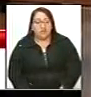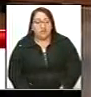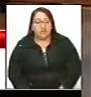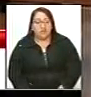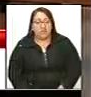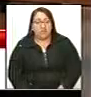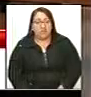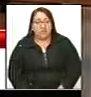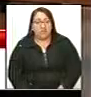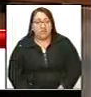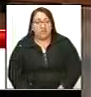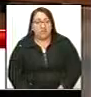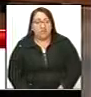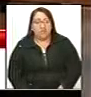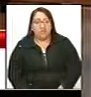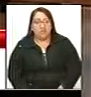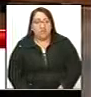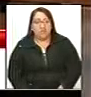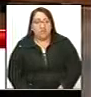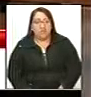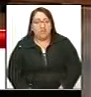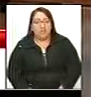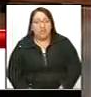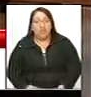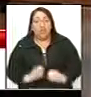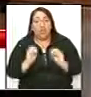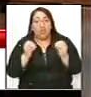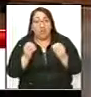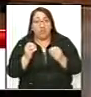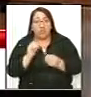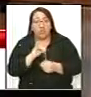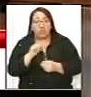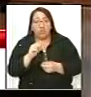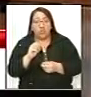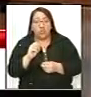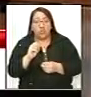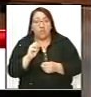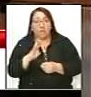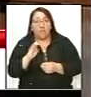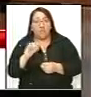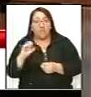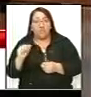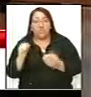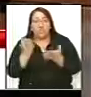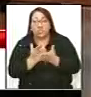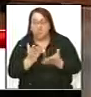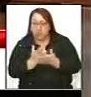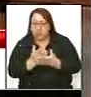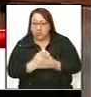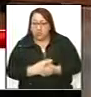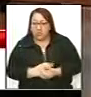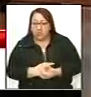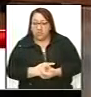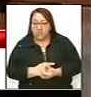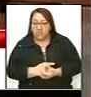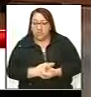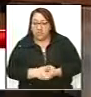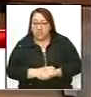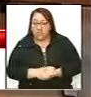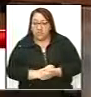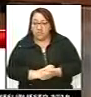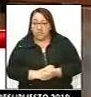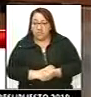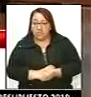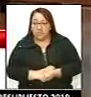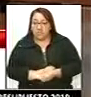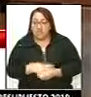Los jóvenes, según Young Voice Perú, que es un estudio, ¿no?, que lo que